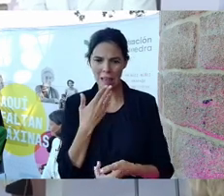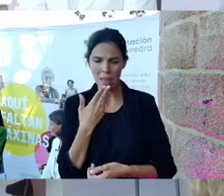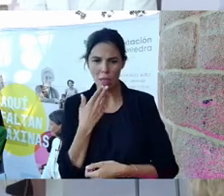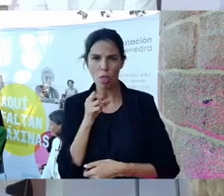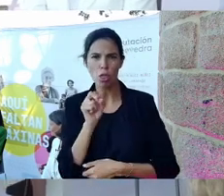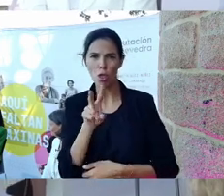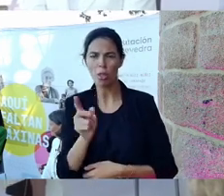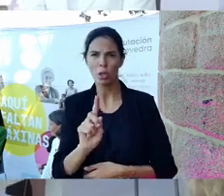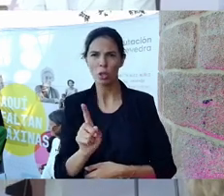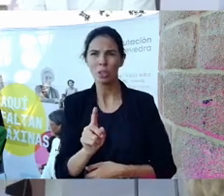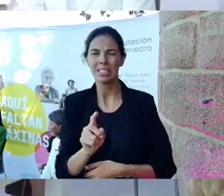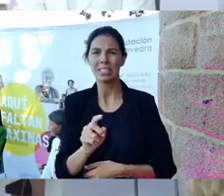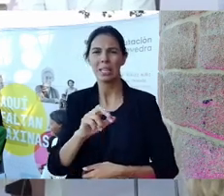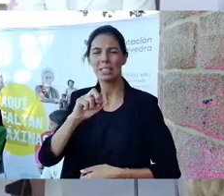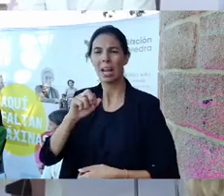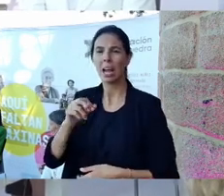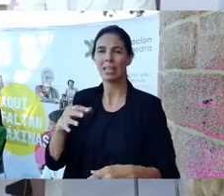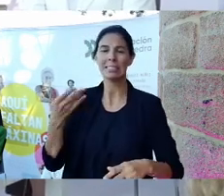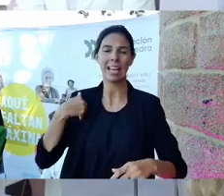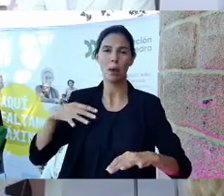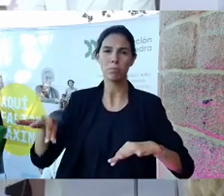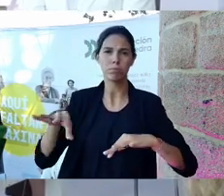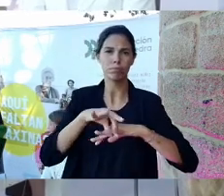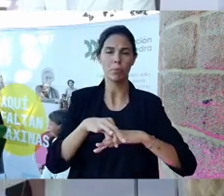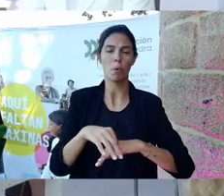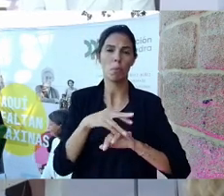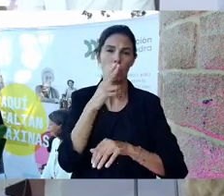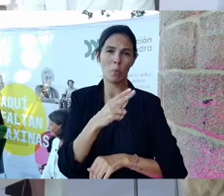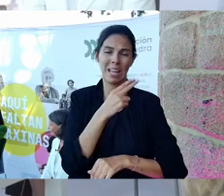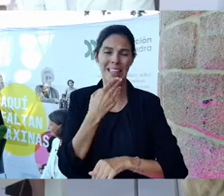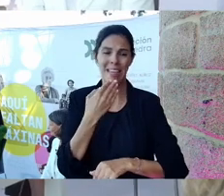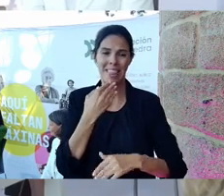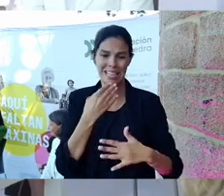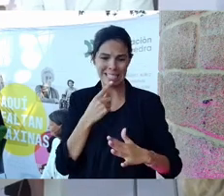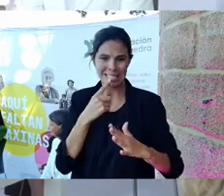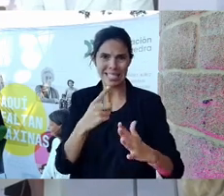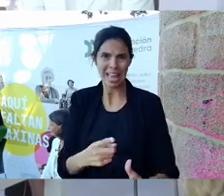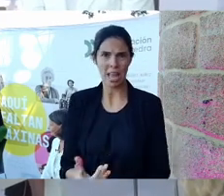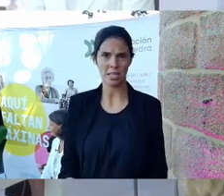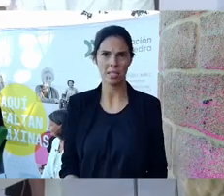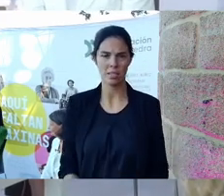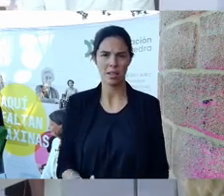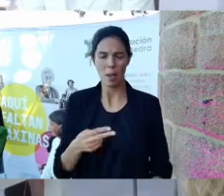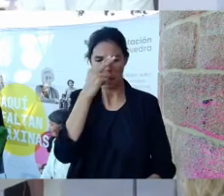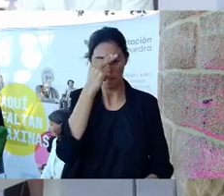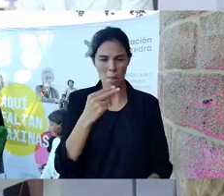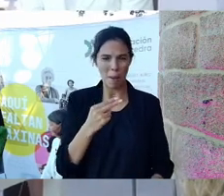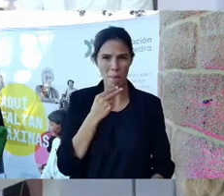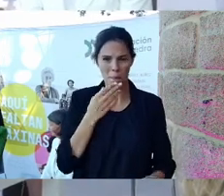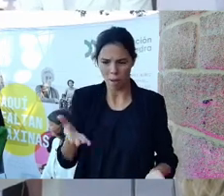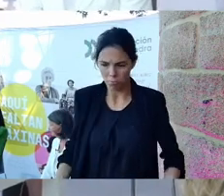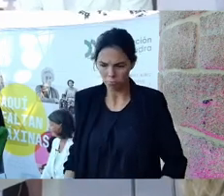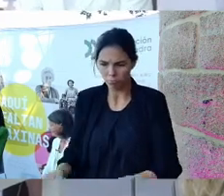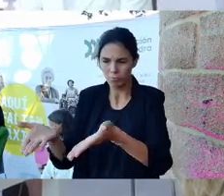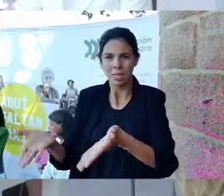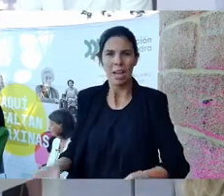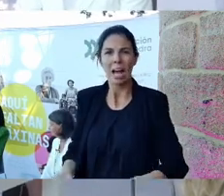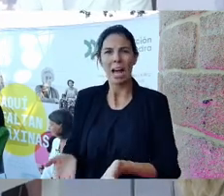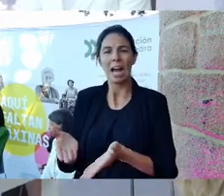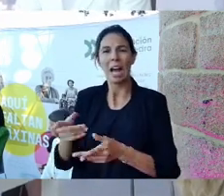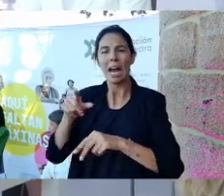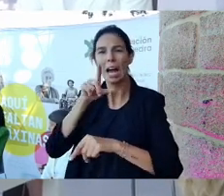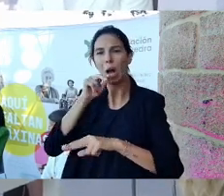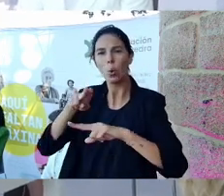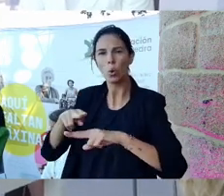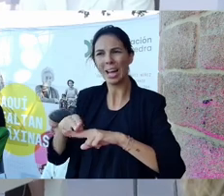non só casa aos 12 anos, e que está prometida desde os 6. Vale? O seu pai entrega a